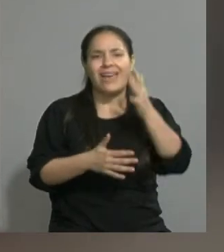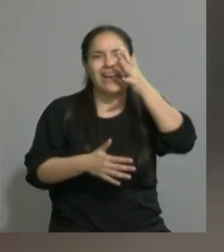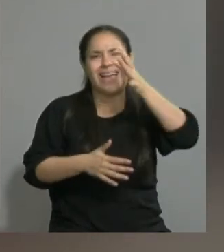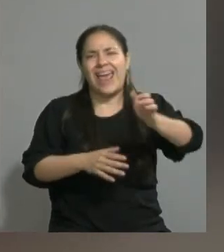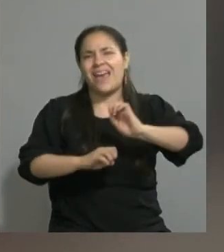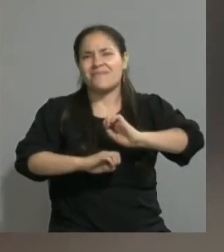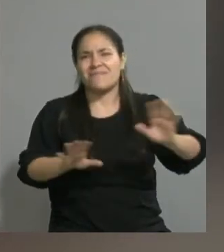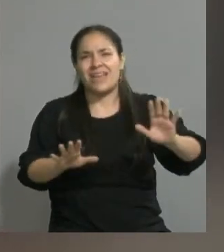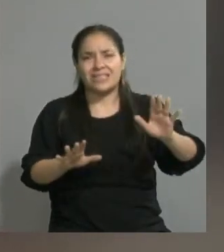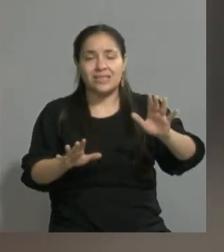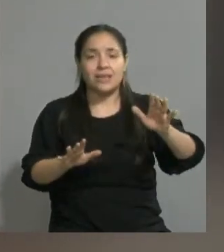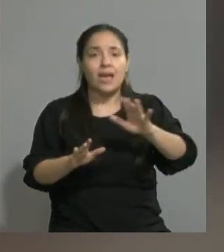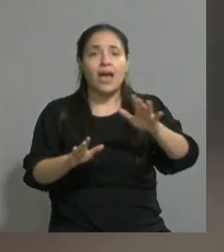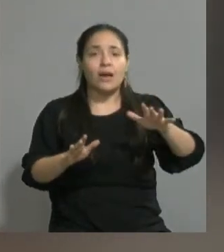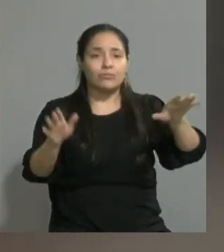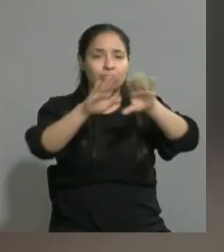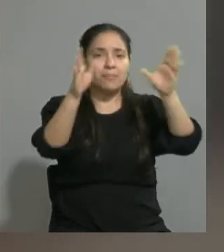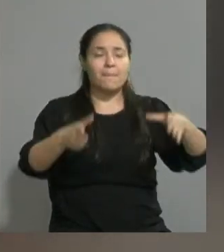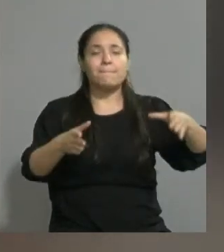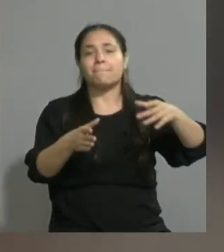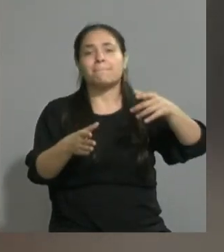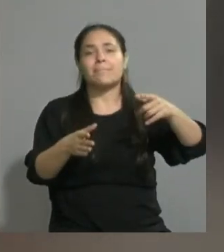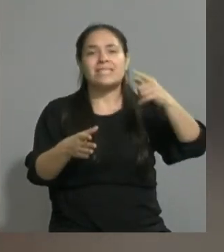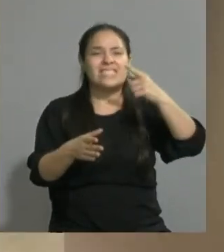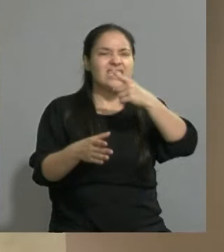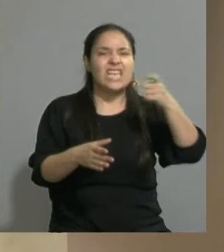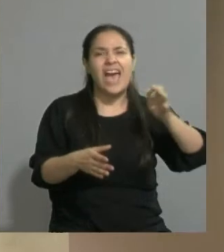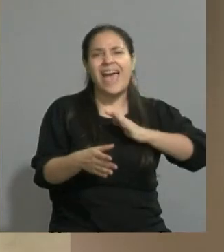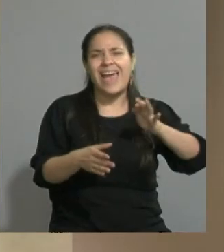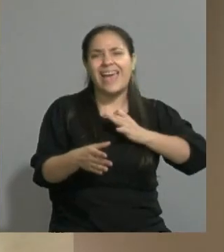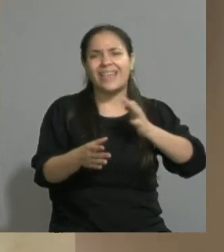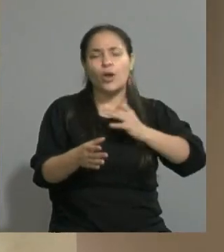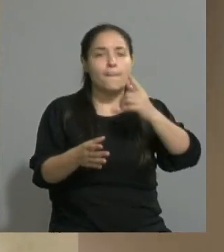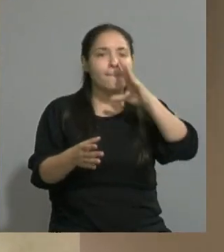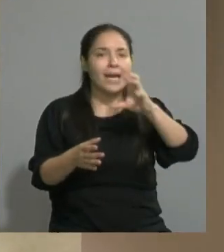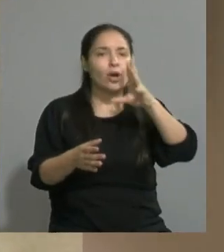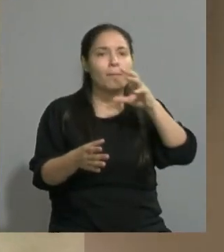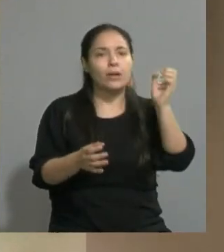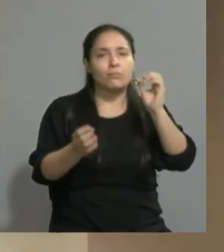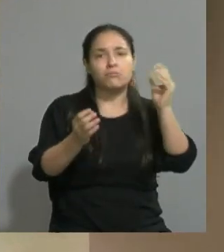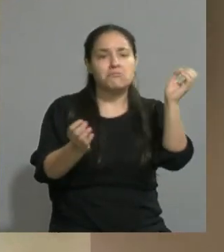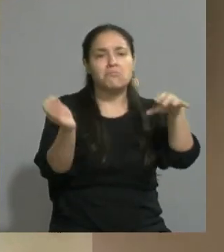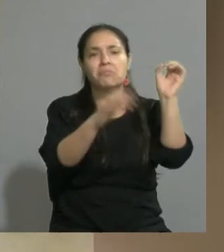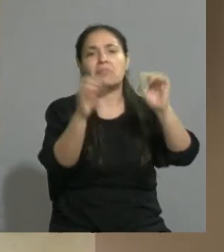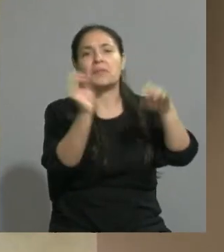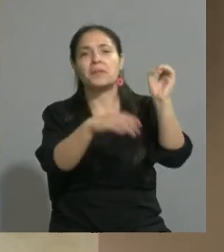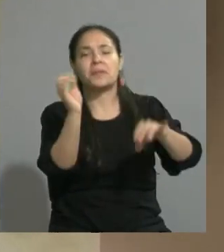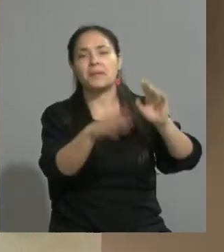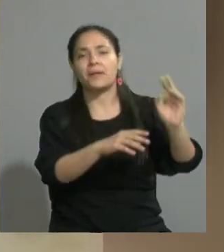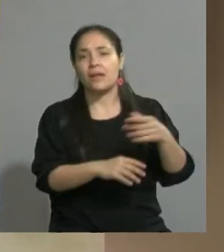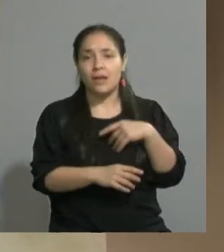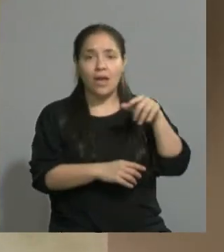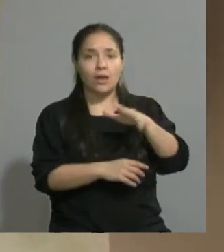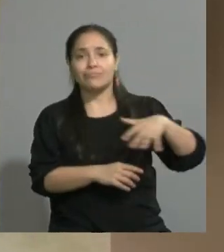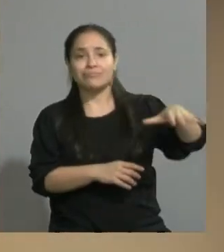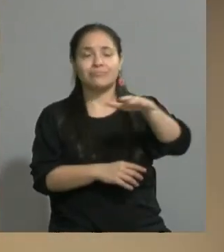atroces perreras que tuvimos más de 100 años y no solucionaron nada, ¿no es cierto? Sí. Entonces se crearon los centros de